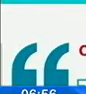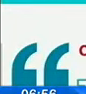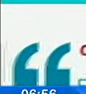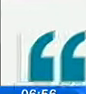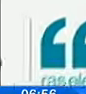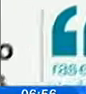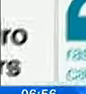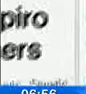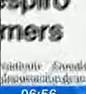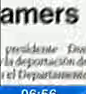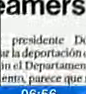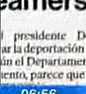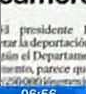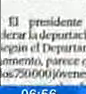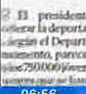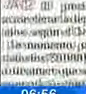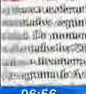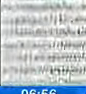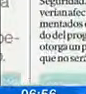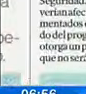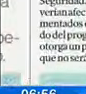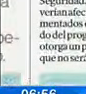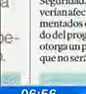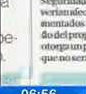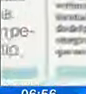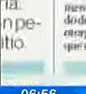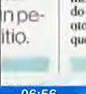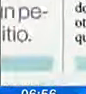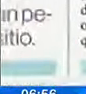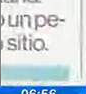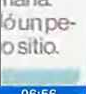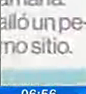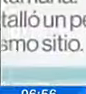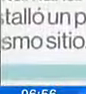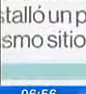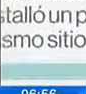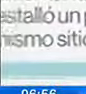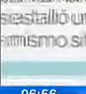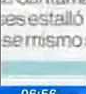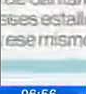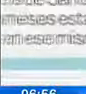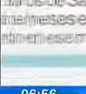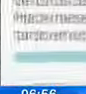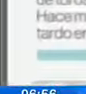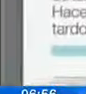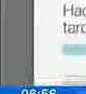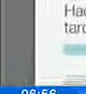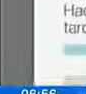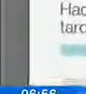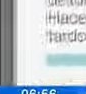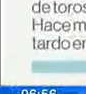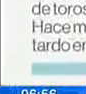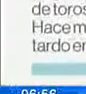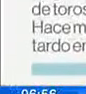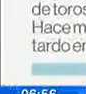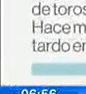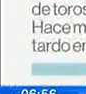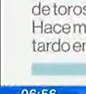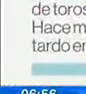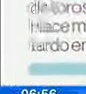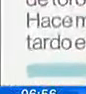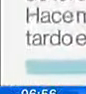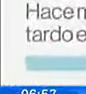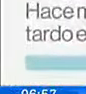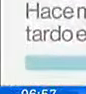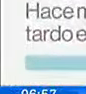terrible en la ciudad de Quito. El escenario político y económico es complejo. Un beneficio legal da respiro a los Dreamers, esto en Estados